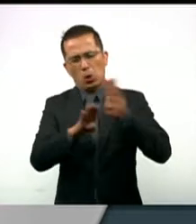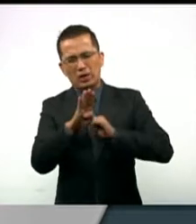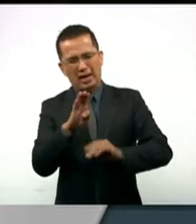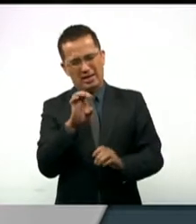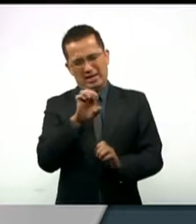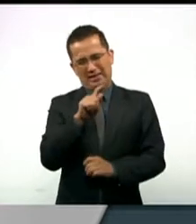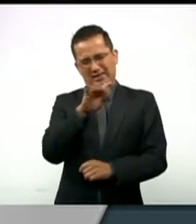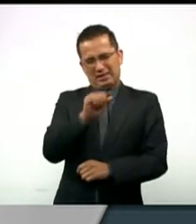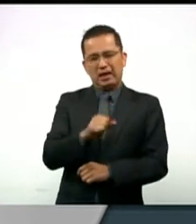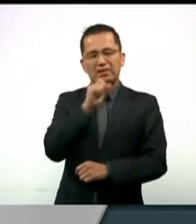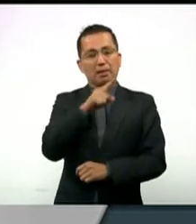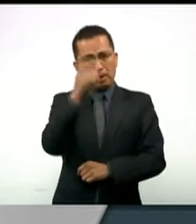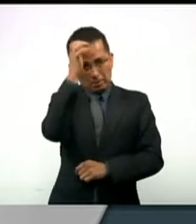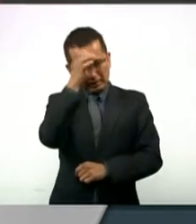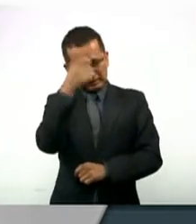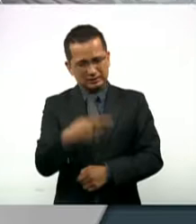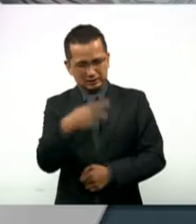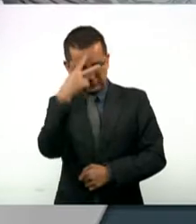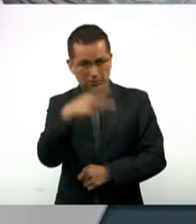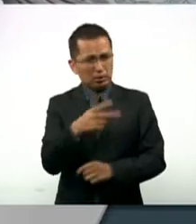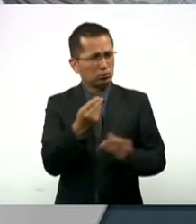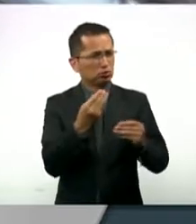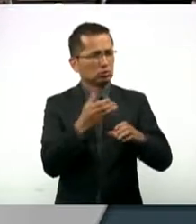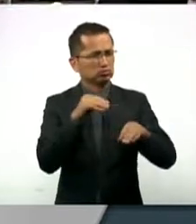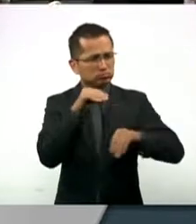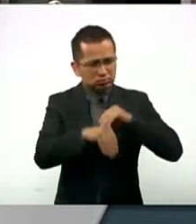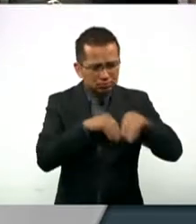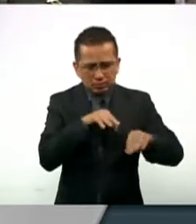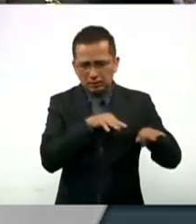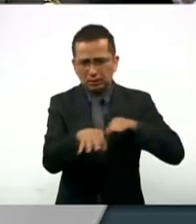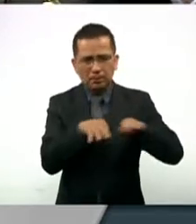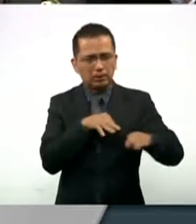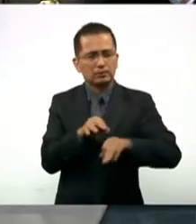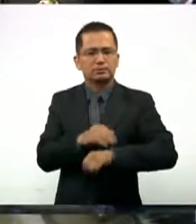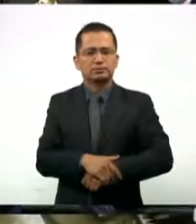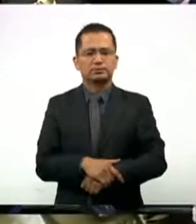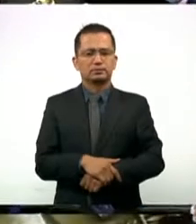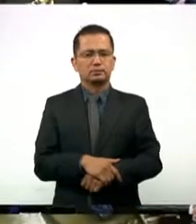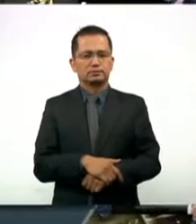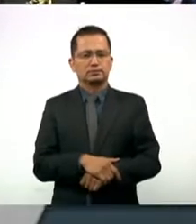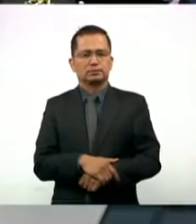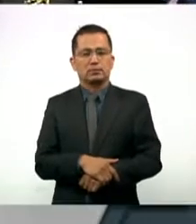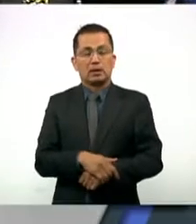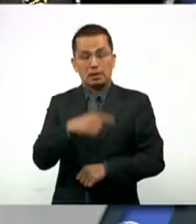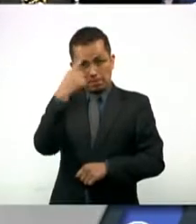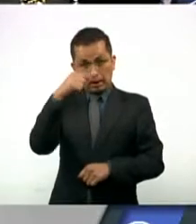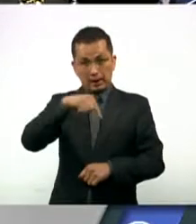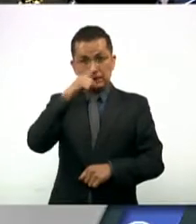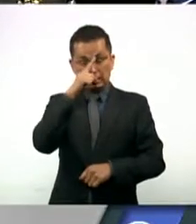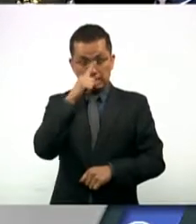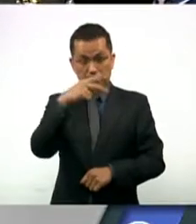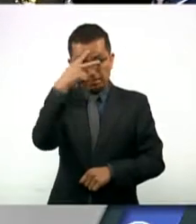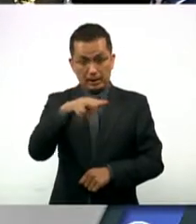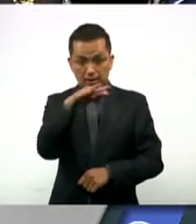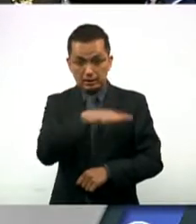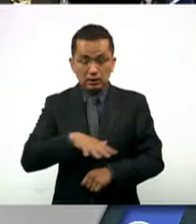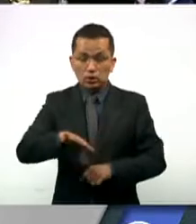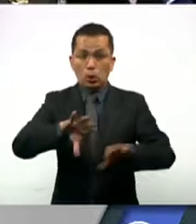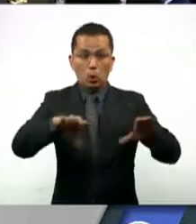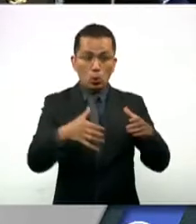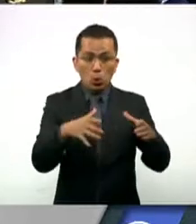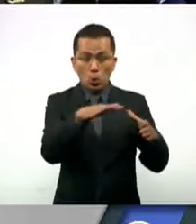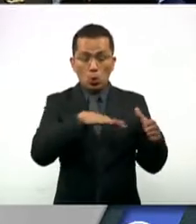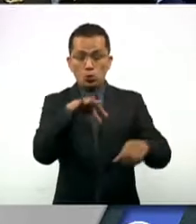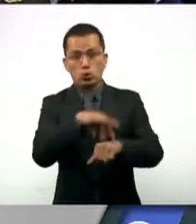ciencia mexicana ve usted para el gremio médico de nuestro país al que hoy saludamos